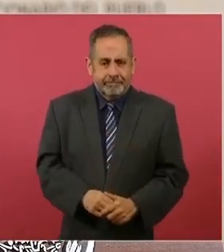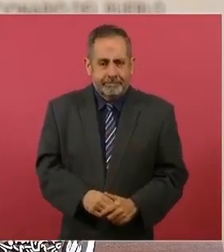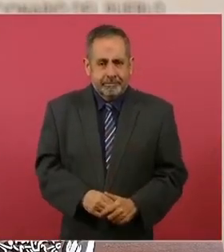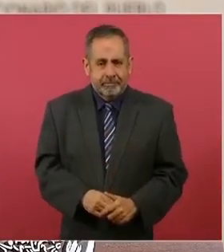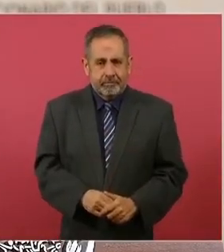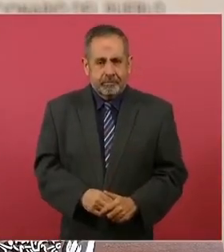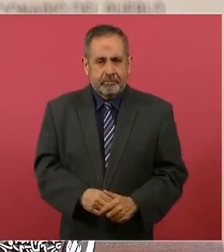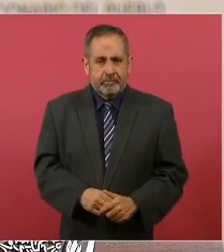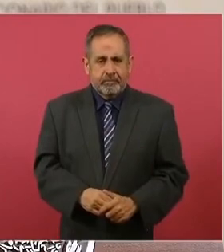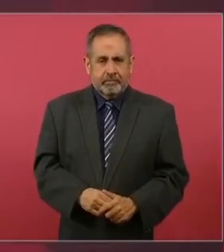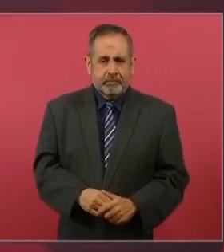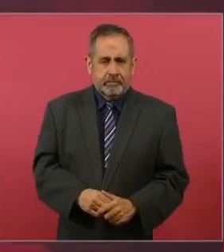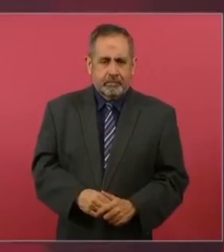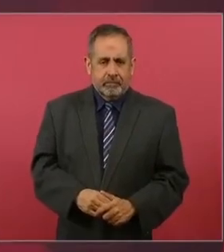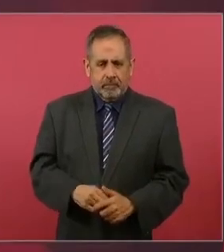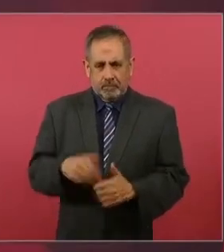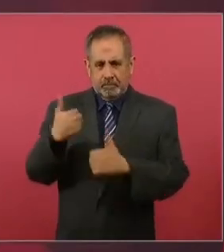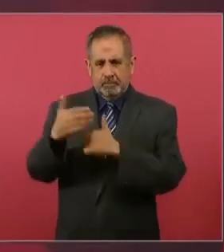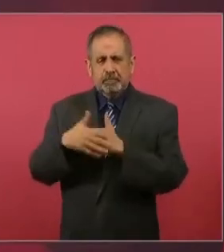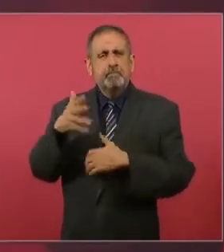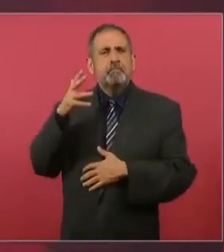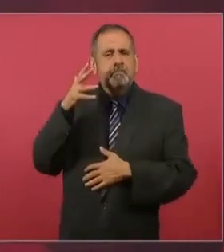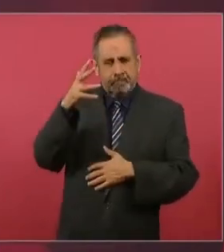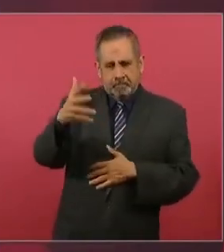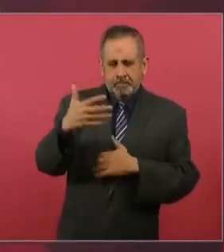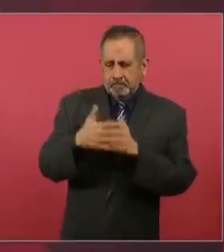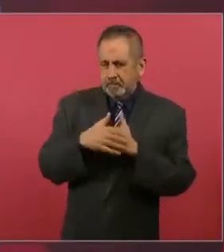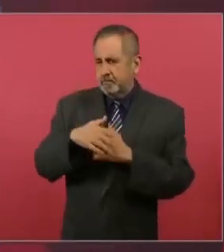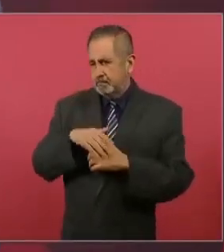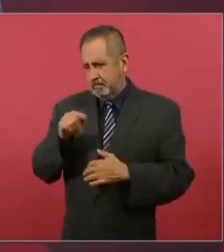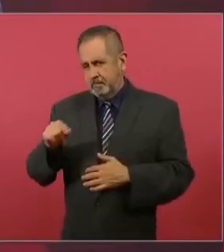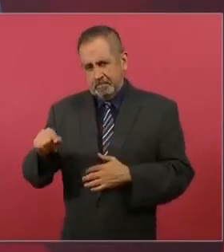y lo van a decir más adelante, bueno, porque son